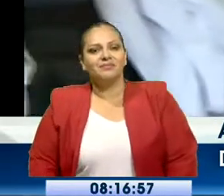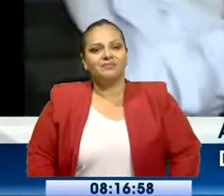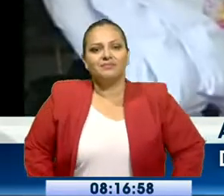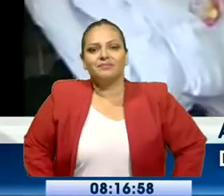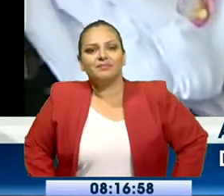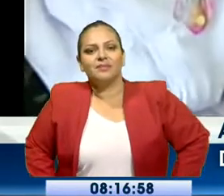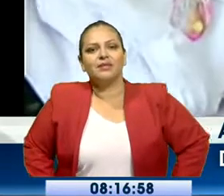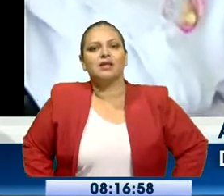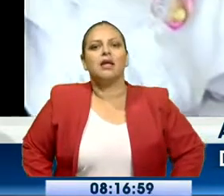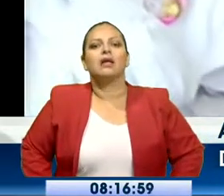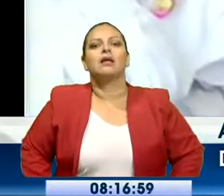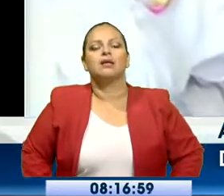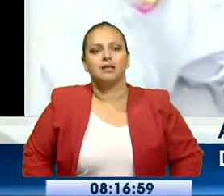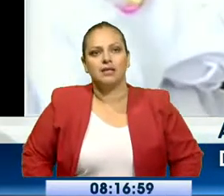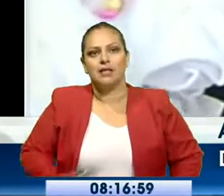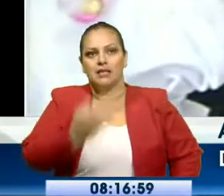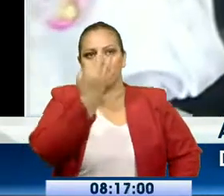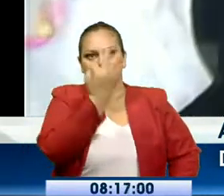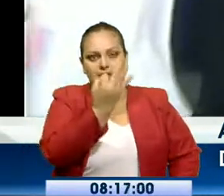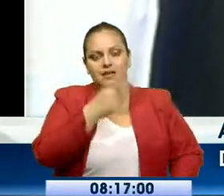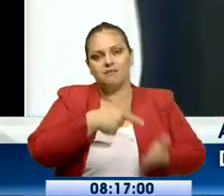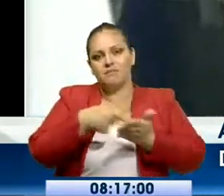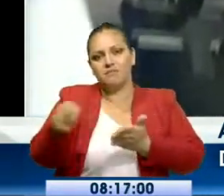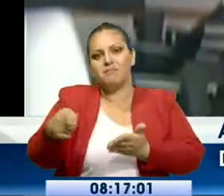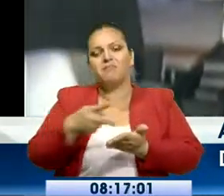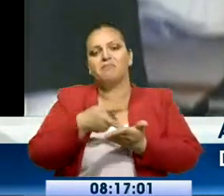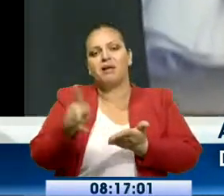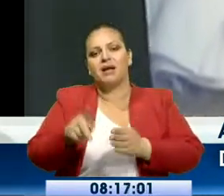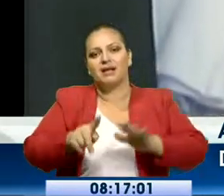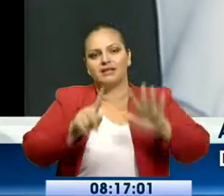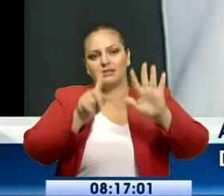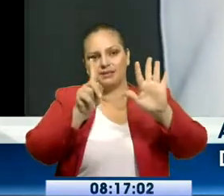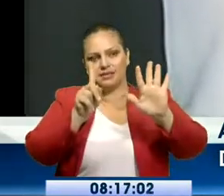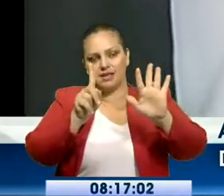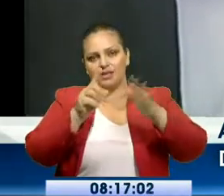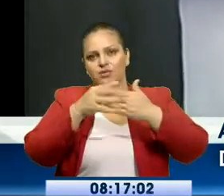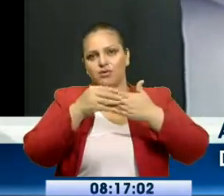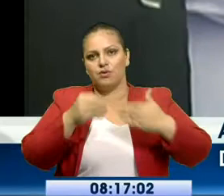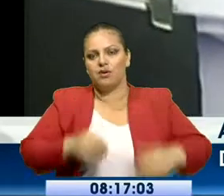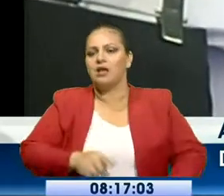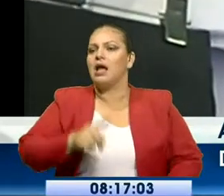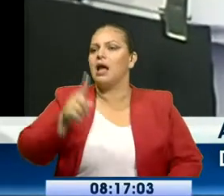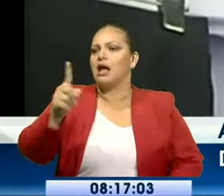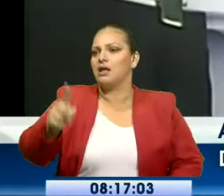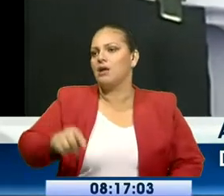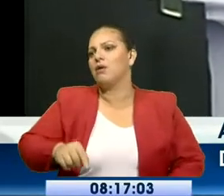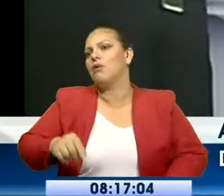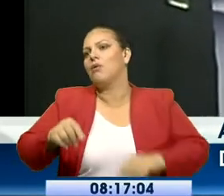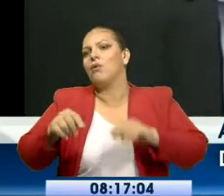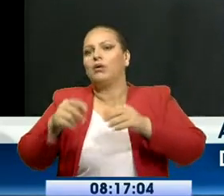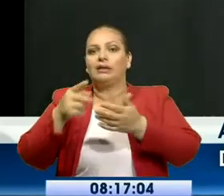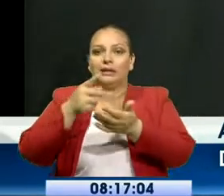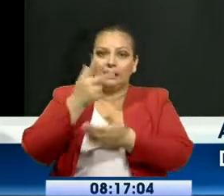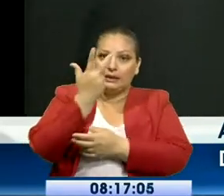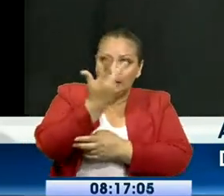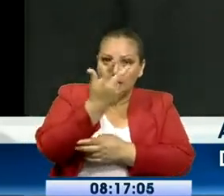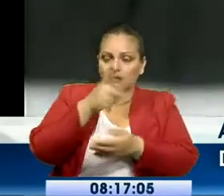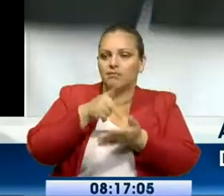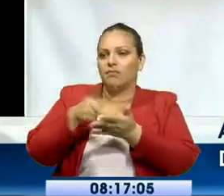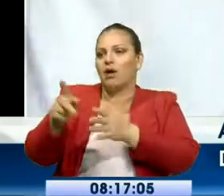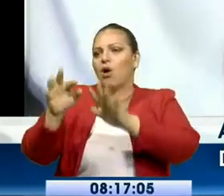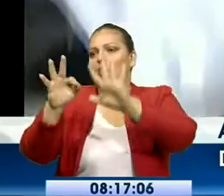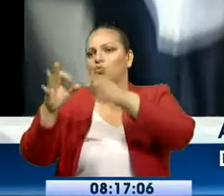niñas están ha seguido al cuarto y esta de aquí a ocho del cuarto depende del tamaño así y las medias la media existen de diferente calidad